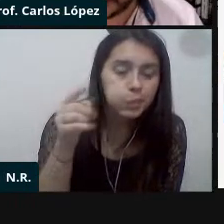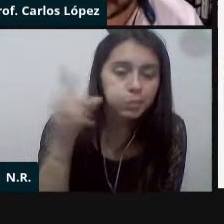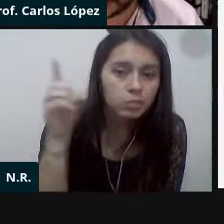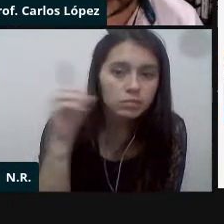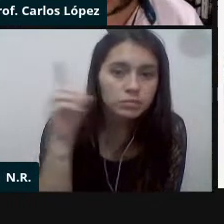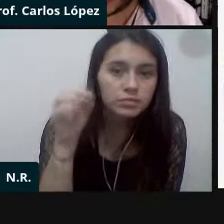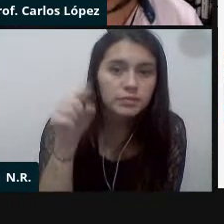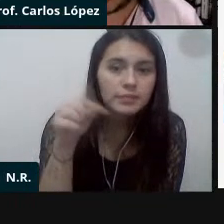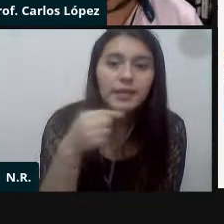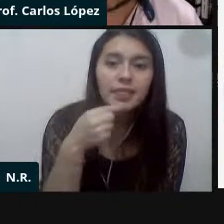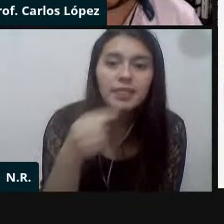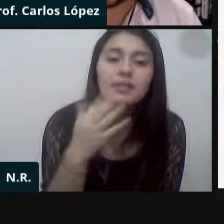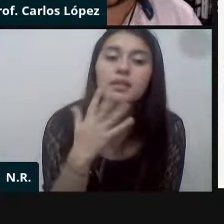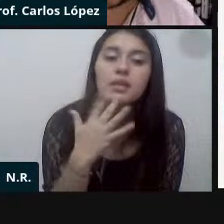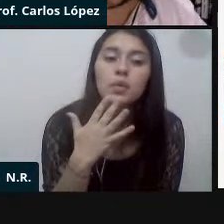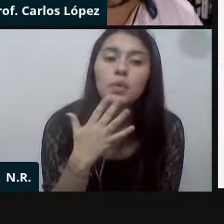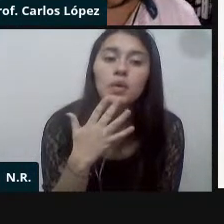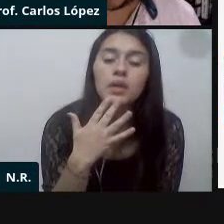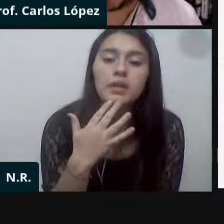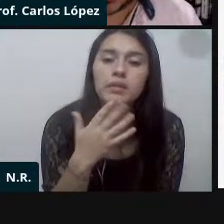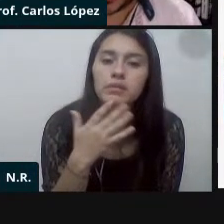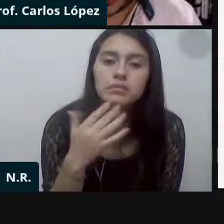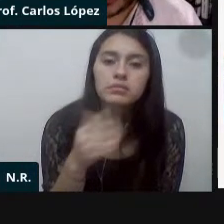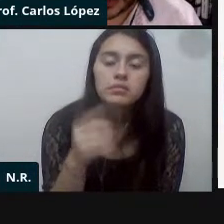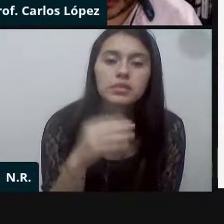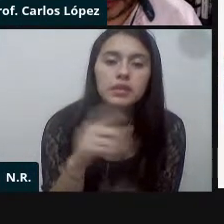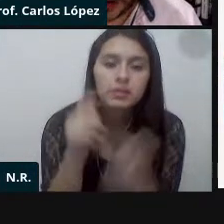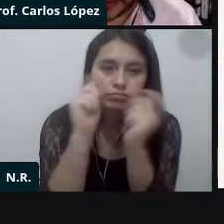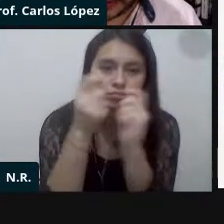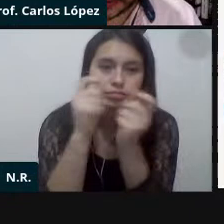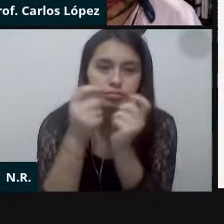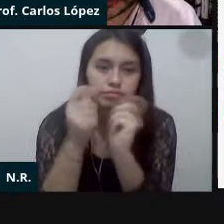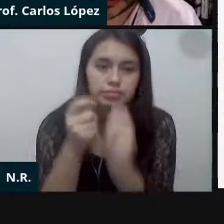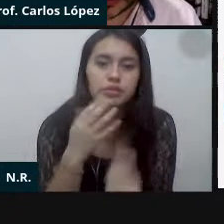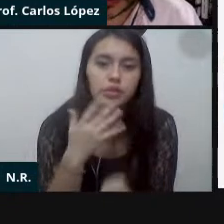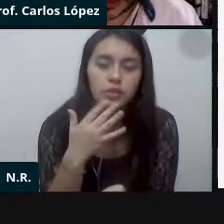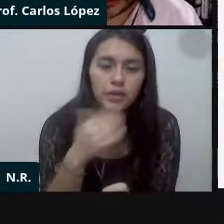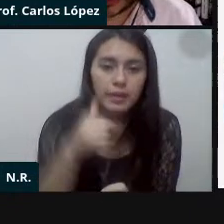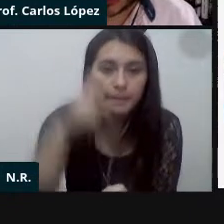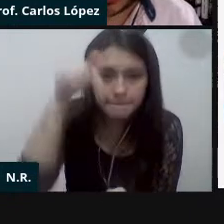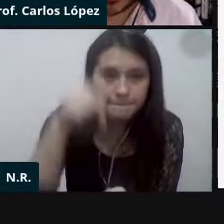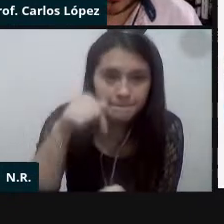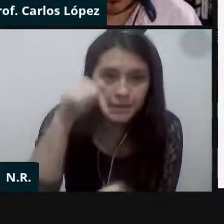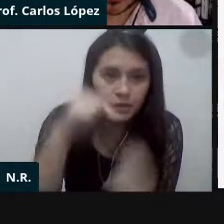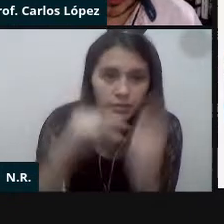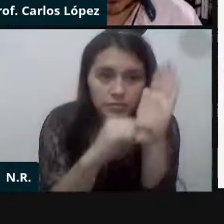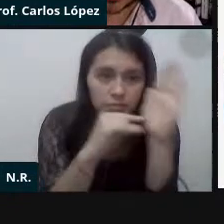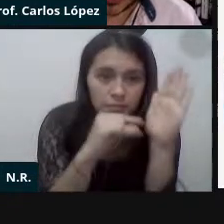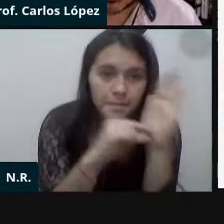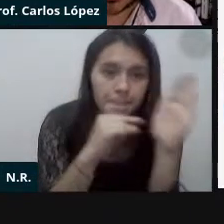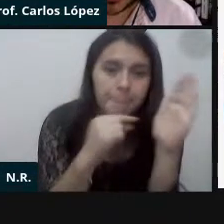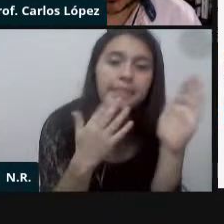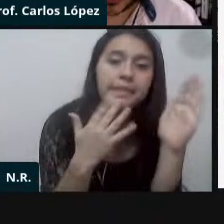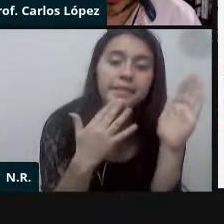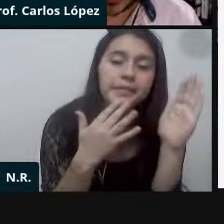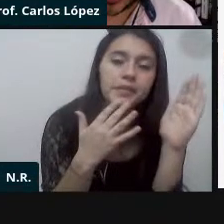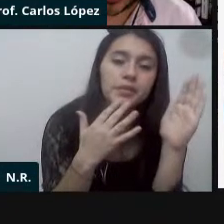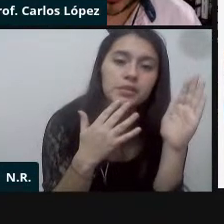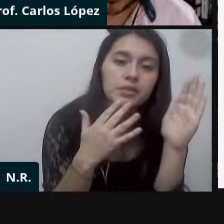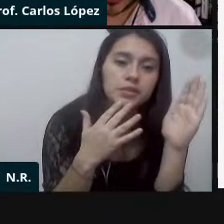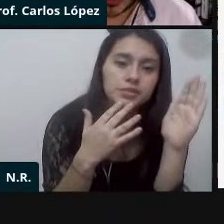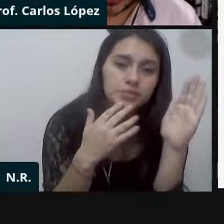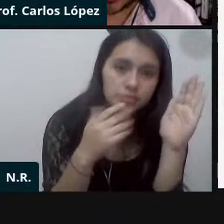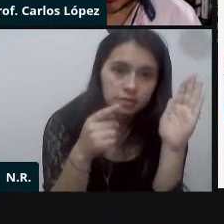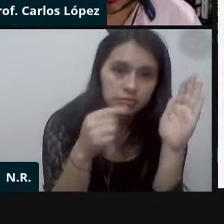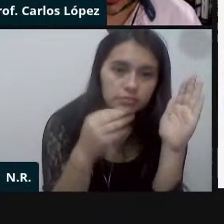Ok, donde dice brand, usted puede empezar a cambiar primero abajo el color y ahí ustedes están viendo que cambia el